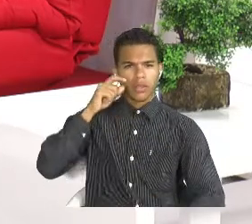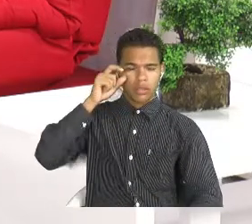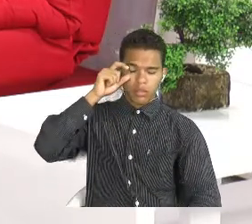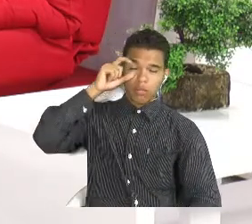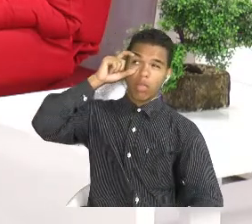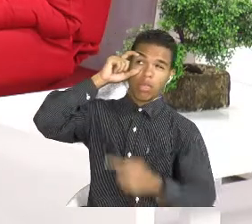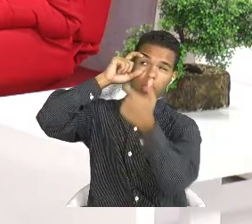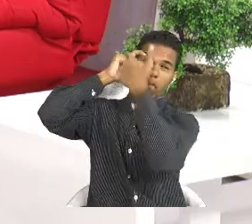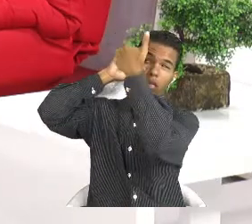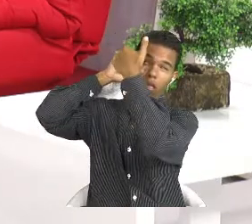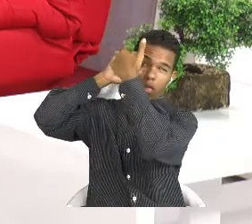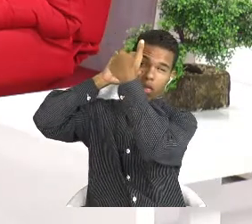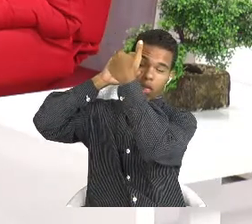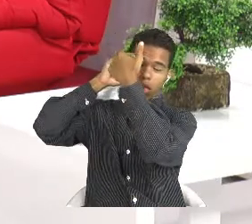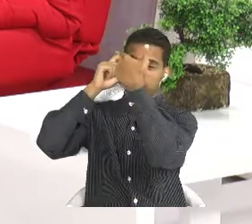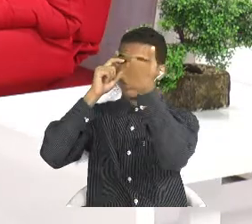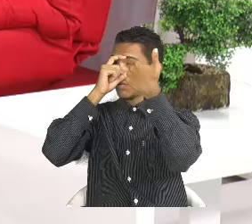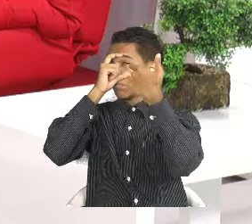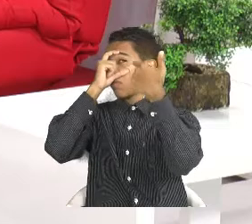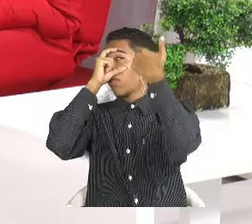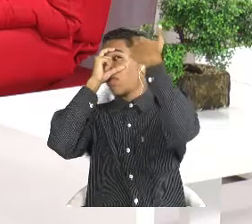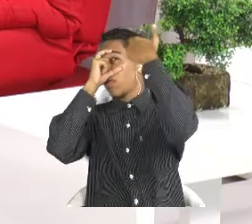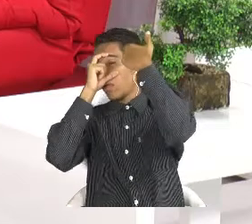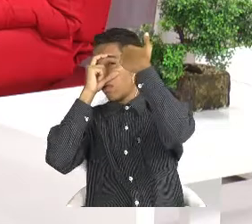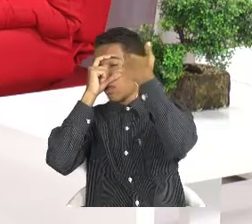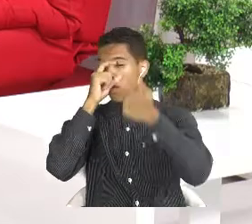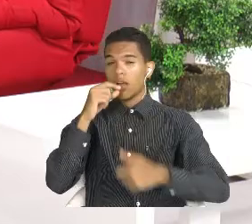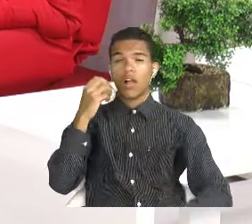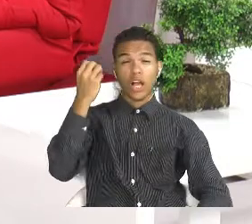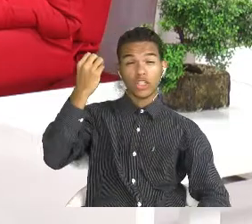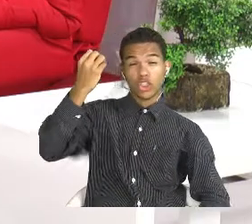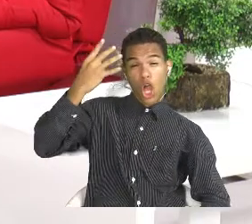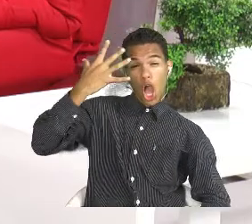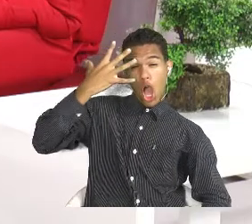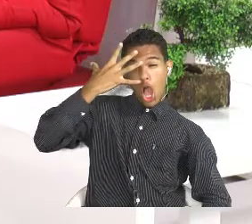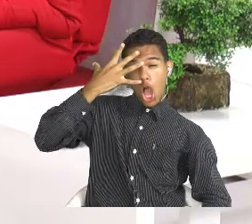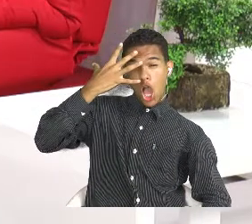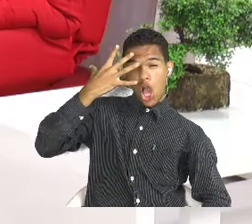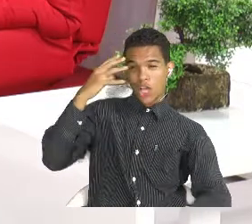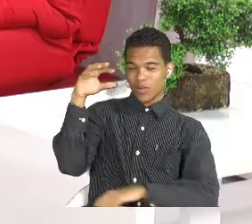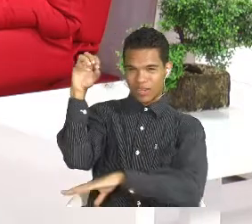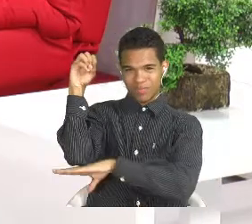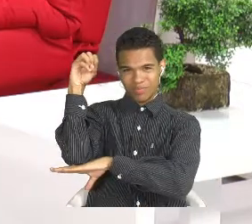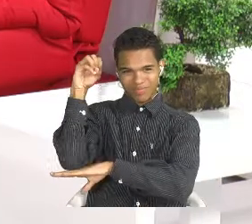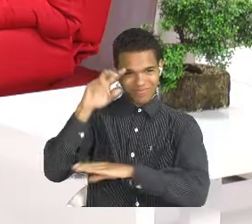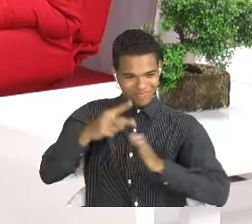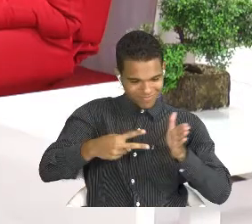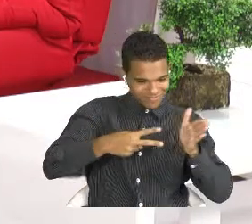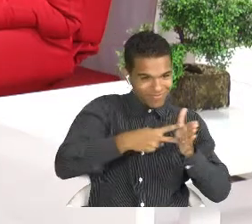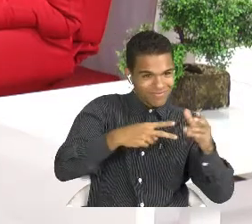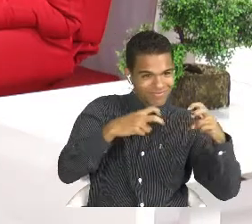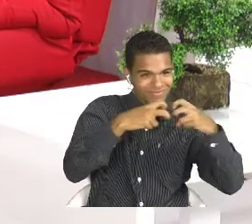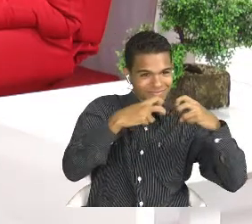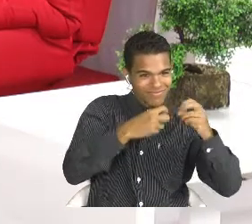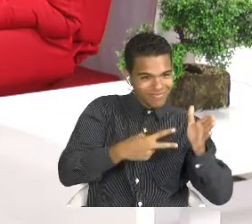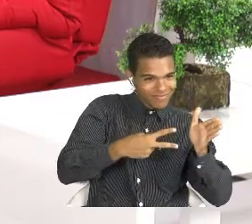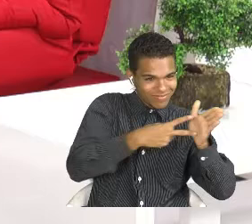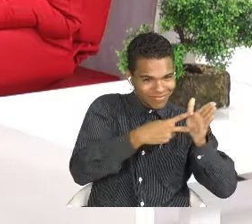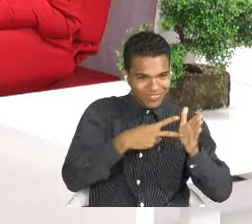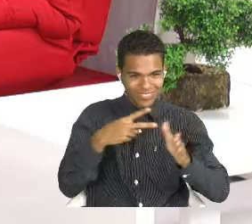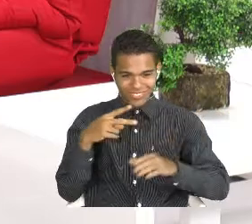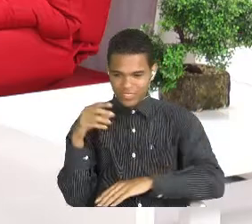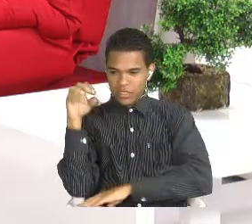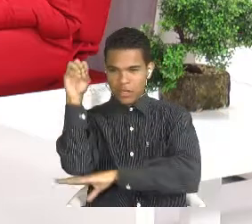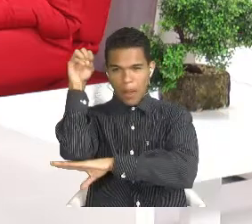y el examen de, en lámpara de hendidura, que es el equipo que utilizamos en general para hacer el examen oftalmológico detallado, la toma de la